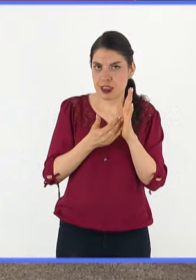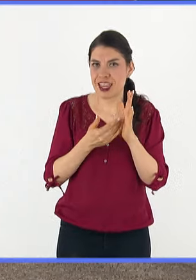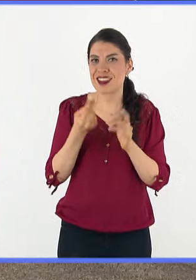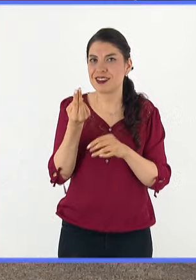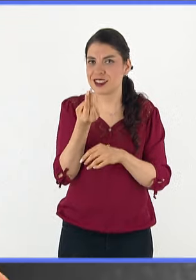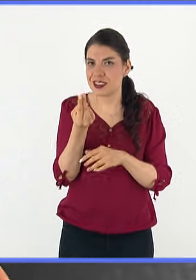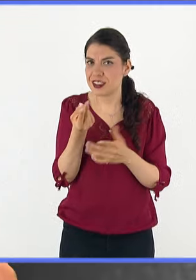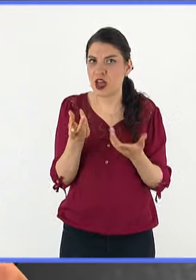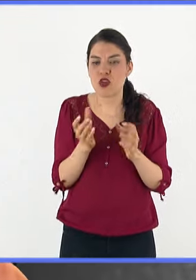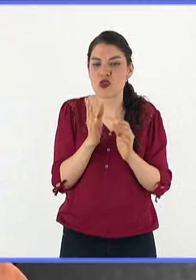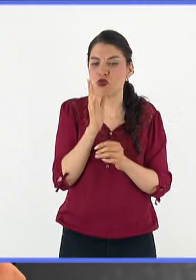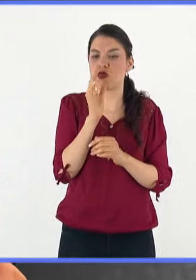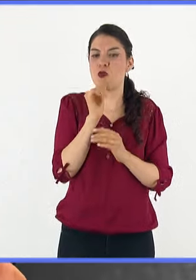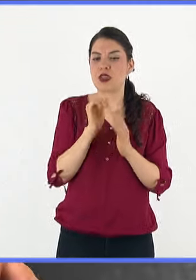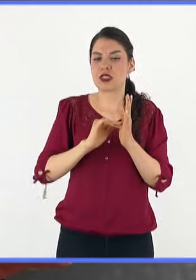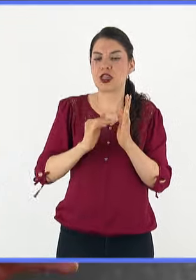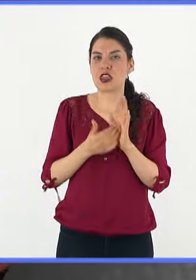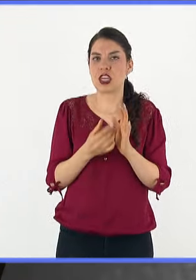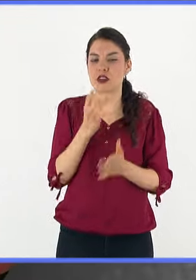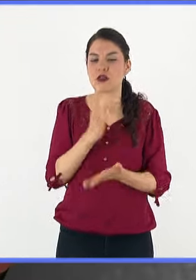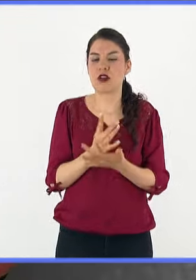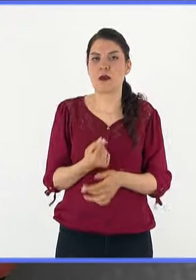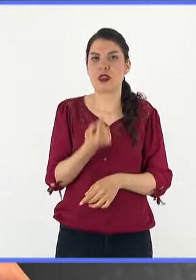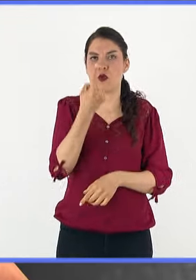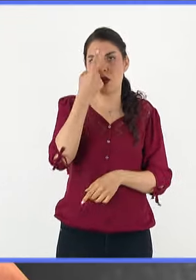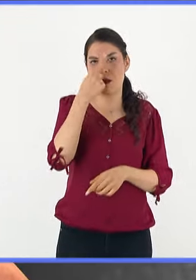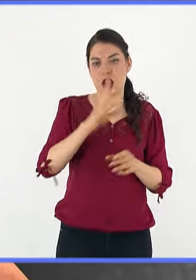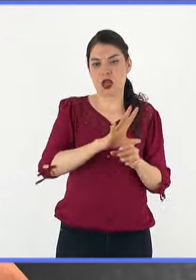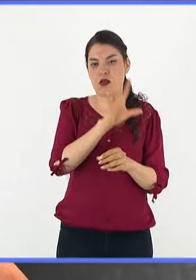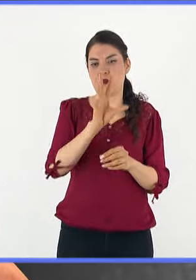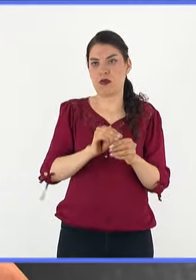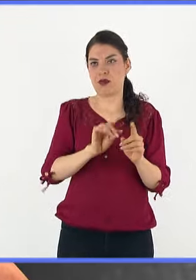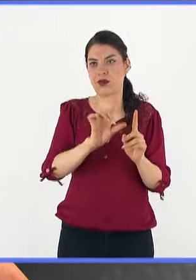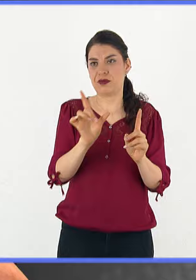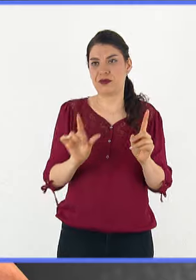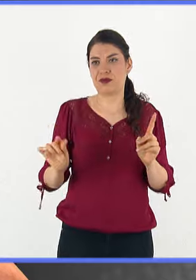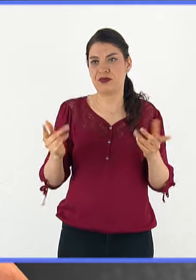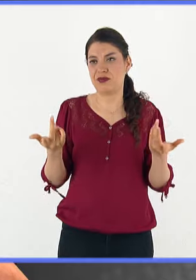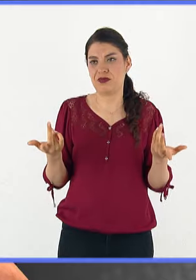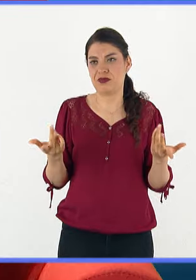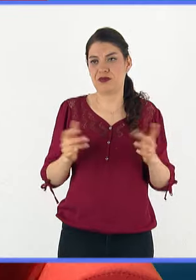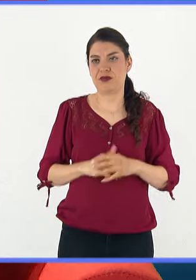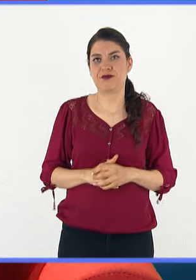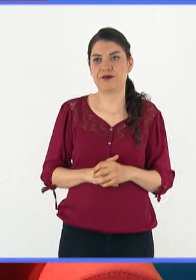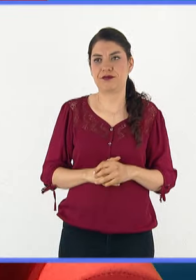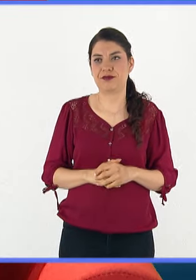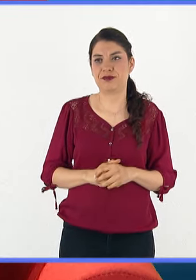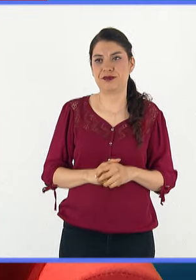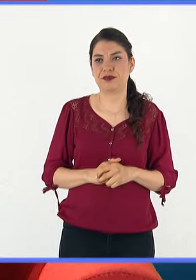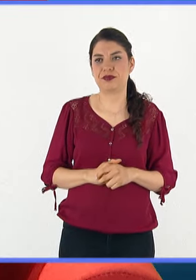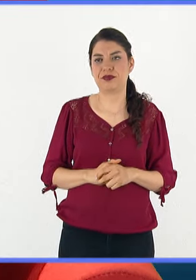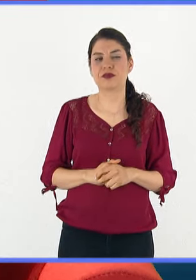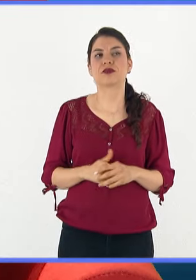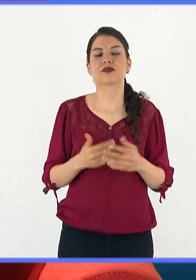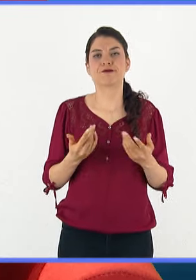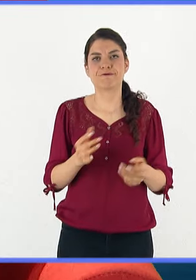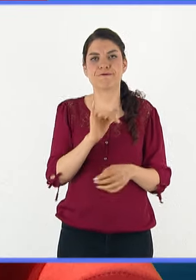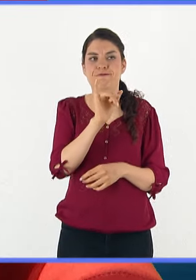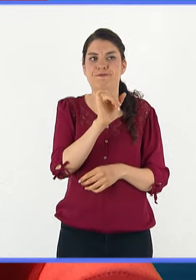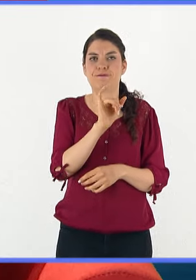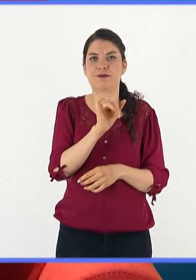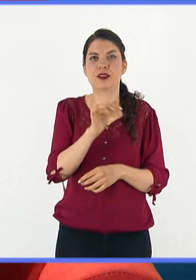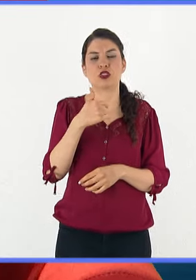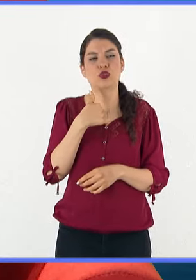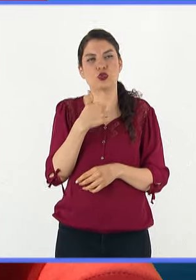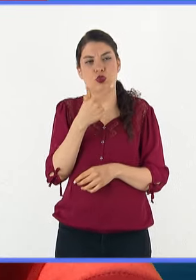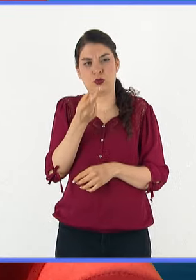lo específico tiene que ser hecho al detalle y me parece que el tiempo ya ya Se nos acabó si estamos en esta situación doctor Cuáles son